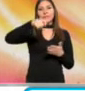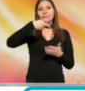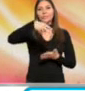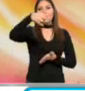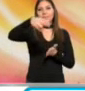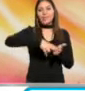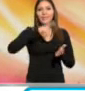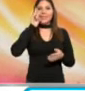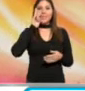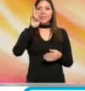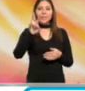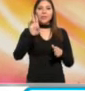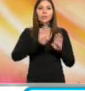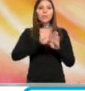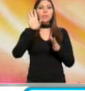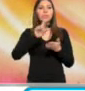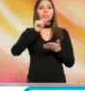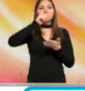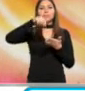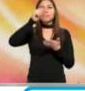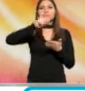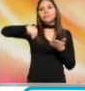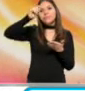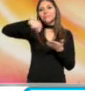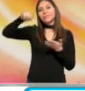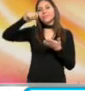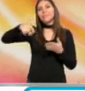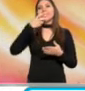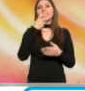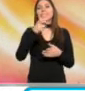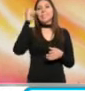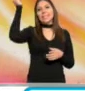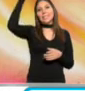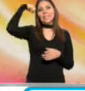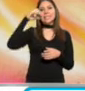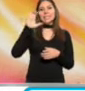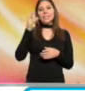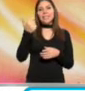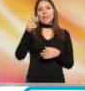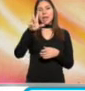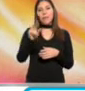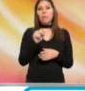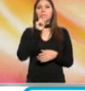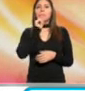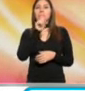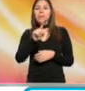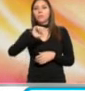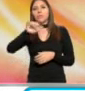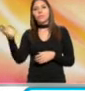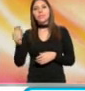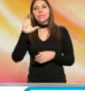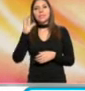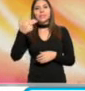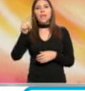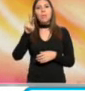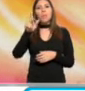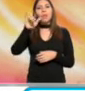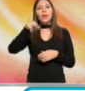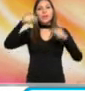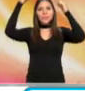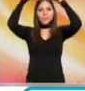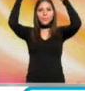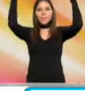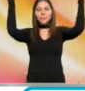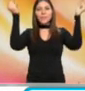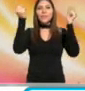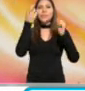Fíjate ¿No? cómo hace ¿Verdad? un envuelto, ¿no? De hecho, el Chavo es uno de los personajes, junto con el Chapulín Colorado, que más se conocen en América